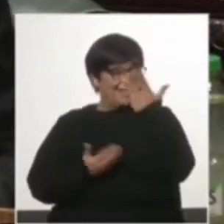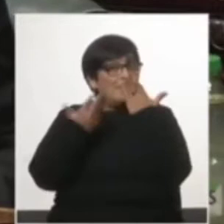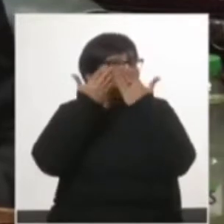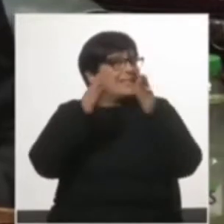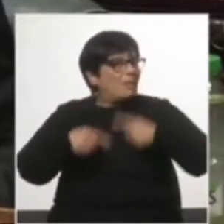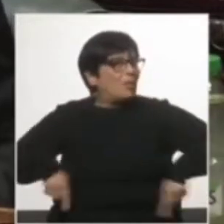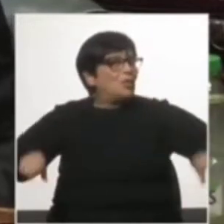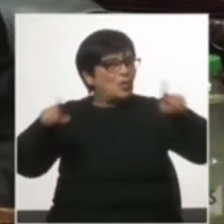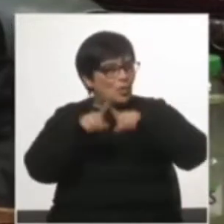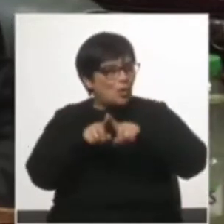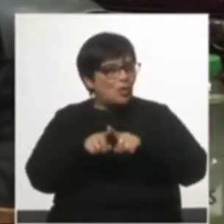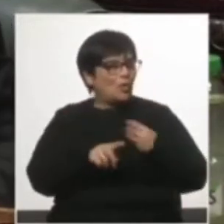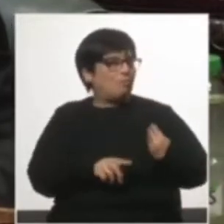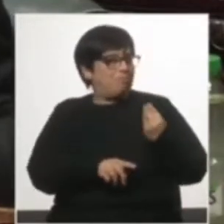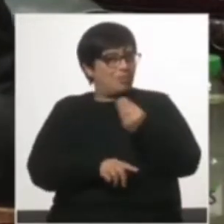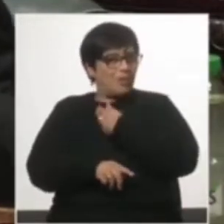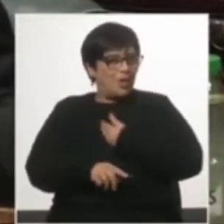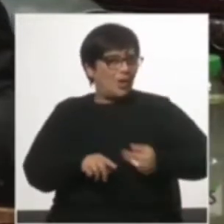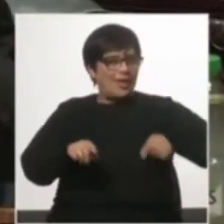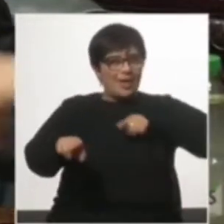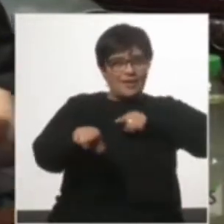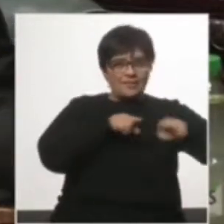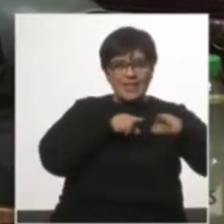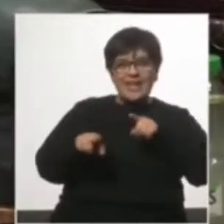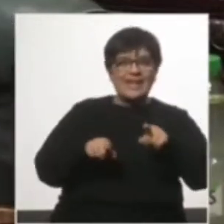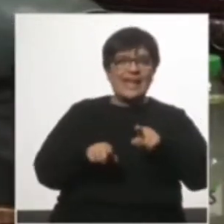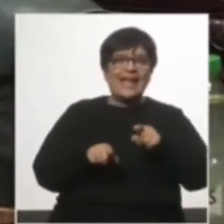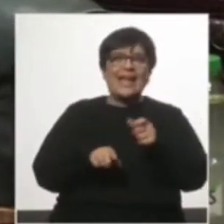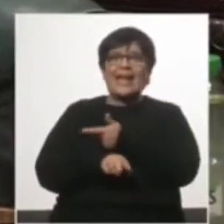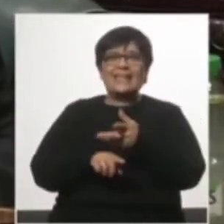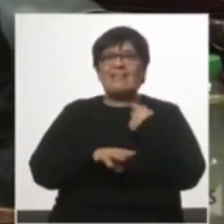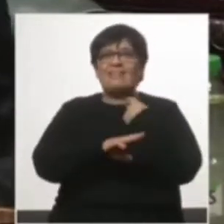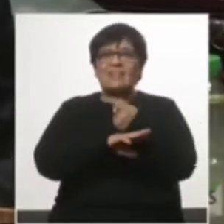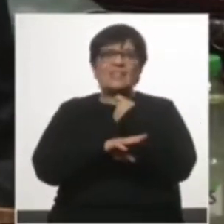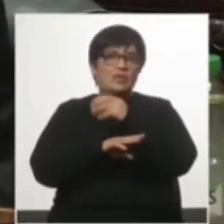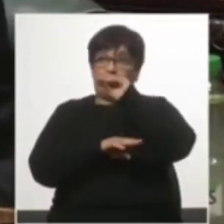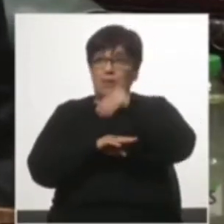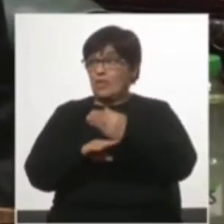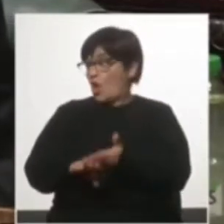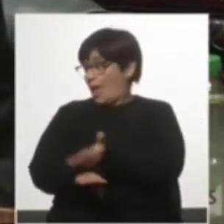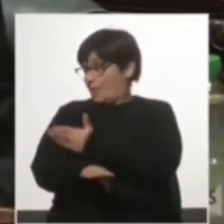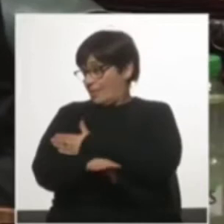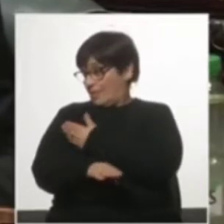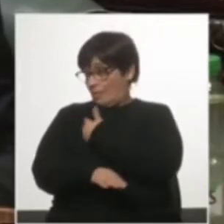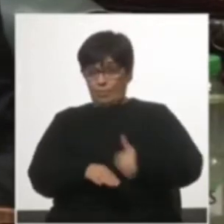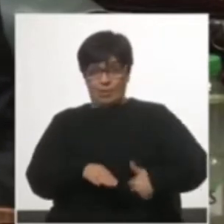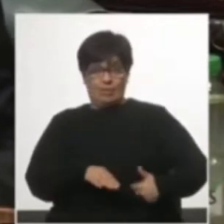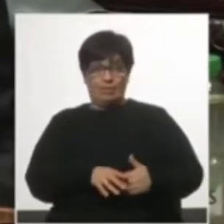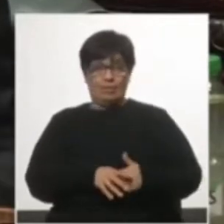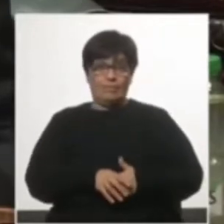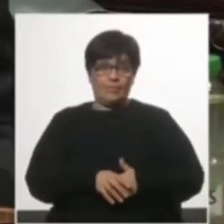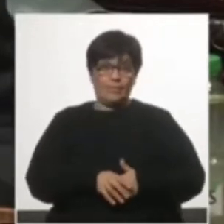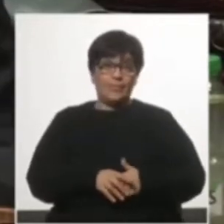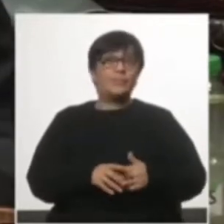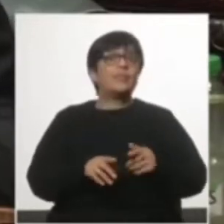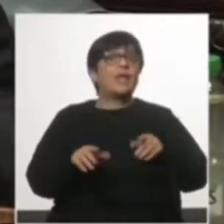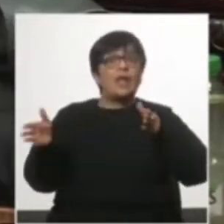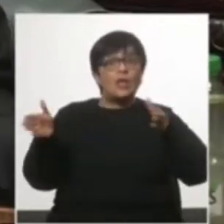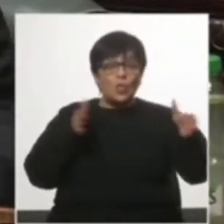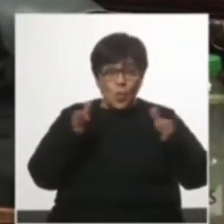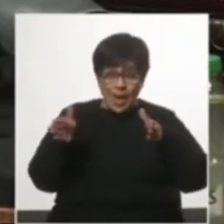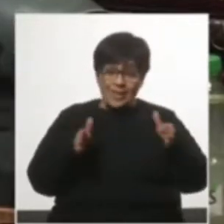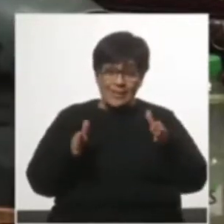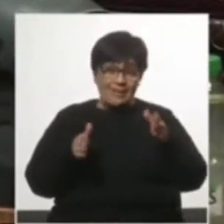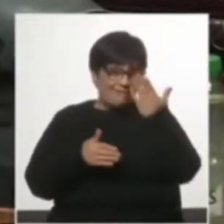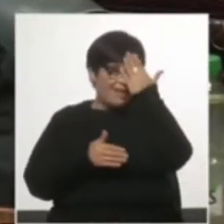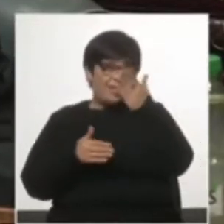el grado de inversión. El grado de inversión se había perdido en el gobierno anterior. Y fue en los gobiernos del Frente Amplio